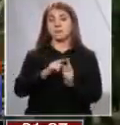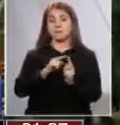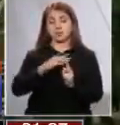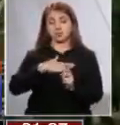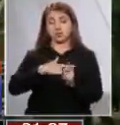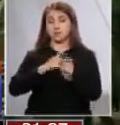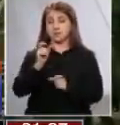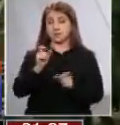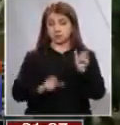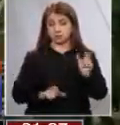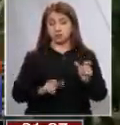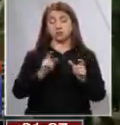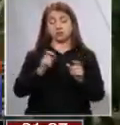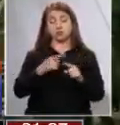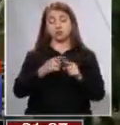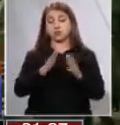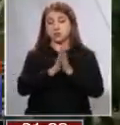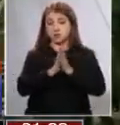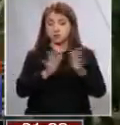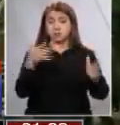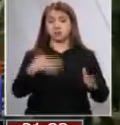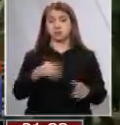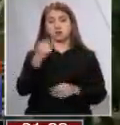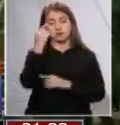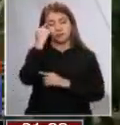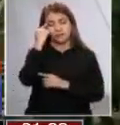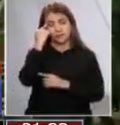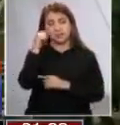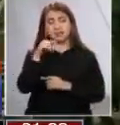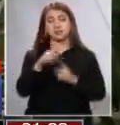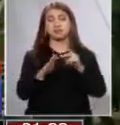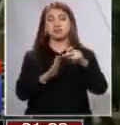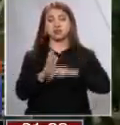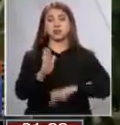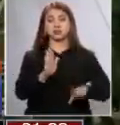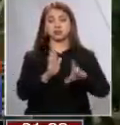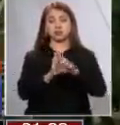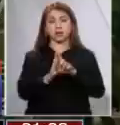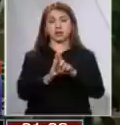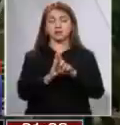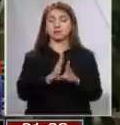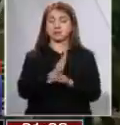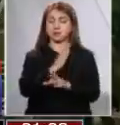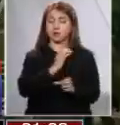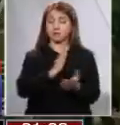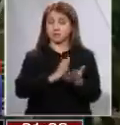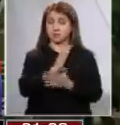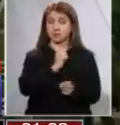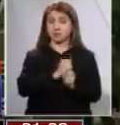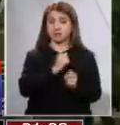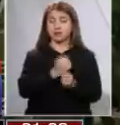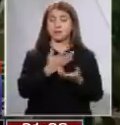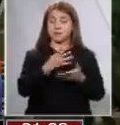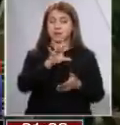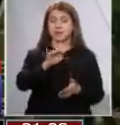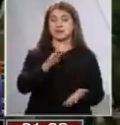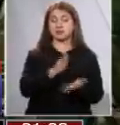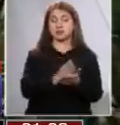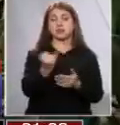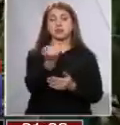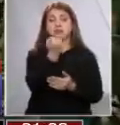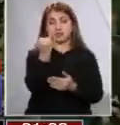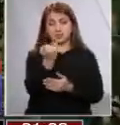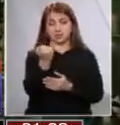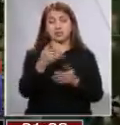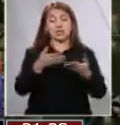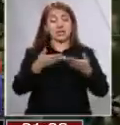de las personas, por eso es tan importante en esto pensar de que este proyecto de ley estamos trabajando para la decisión